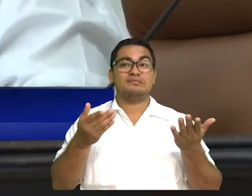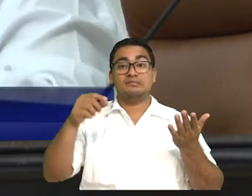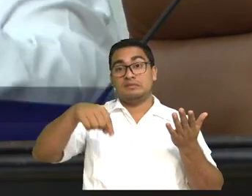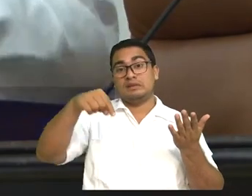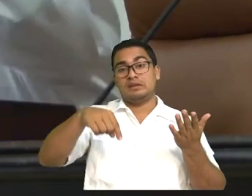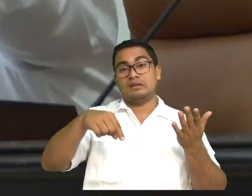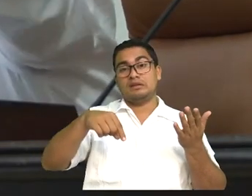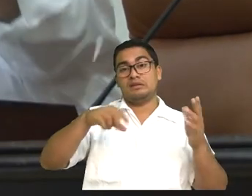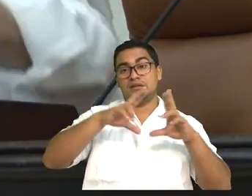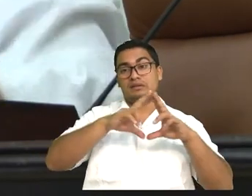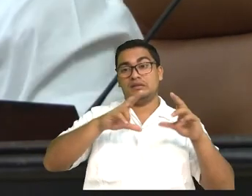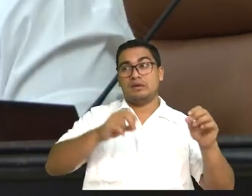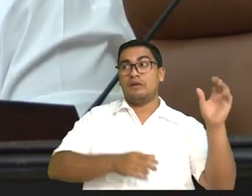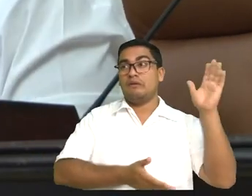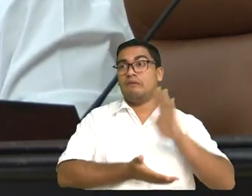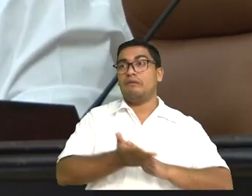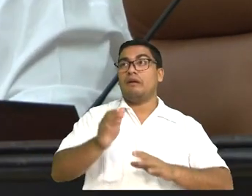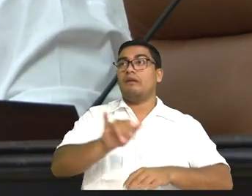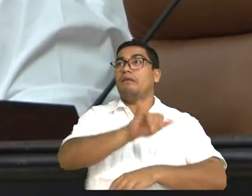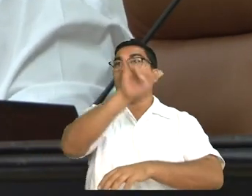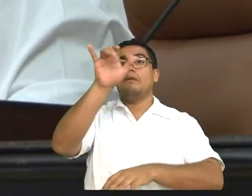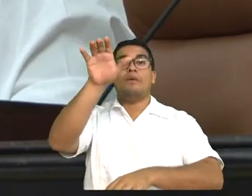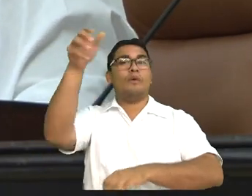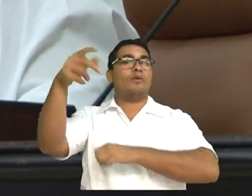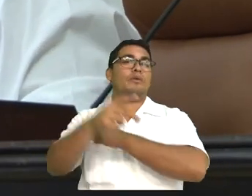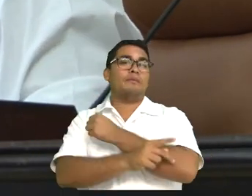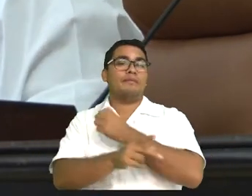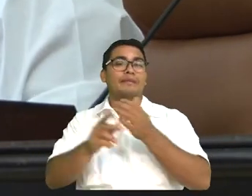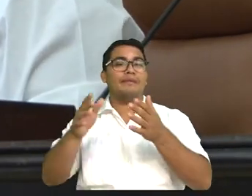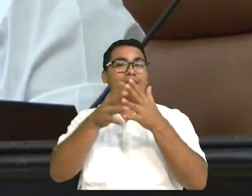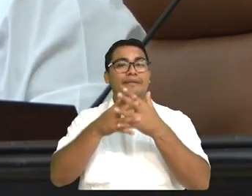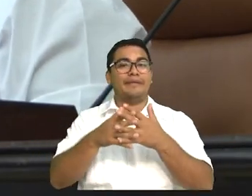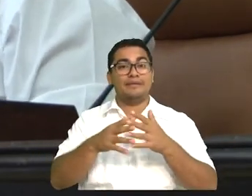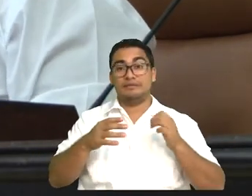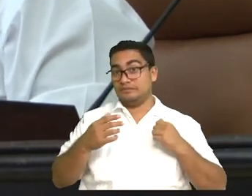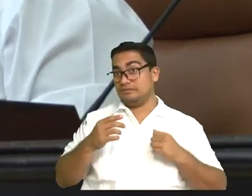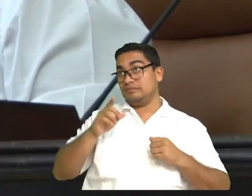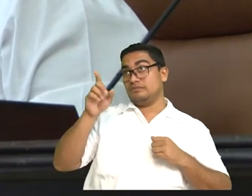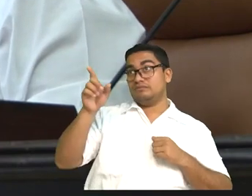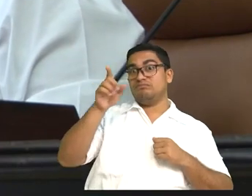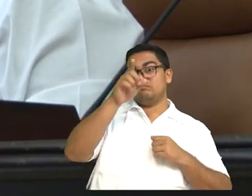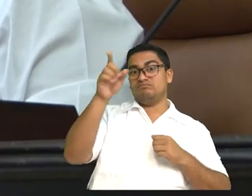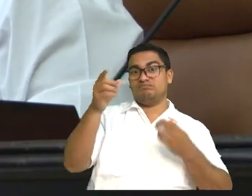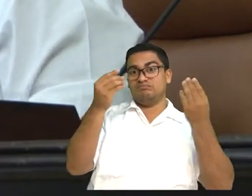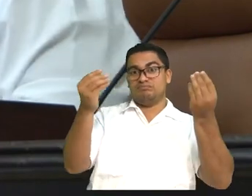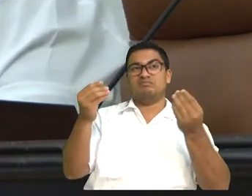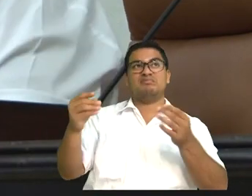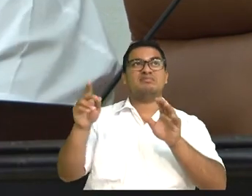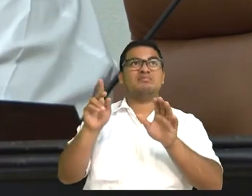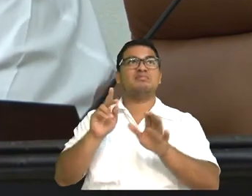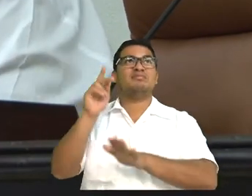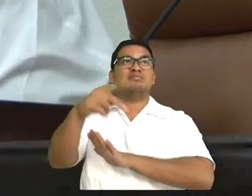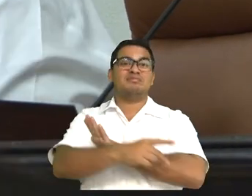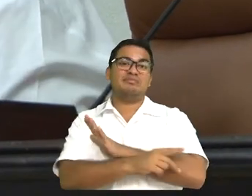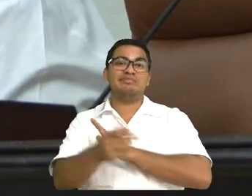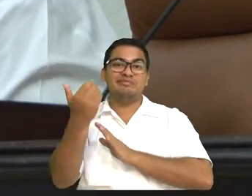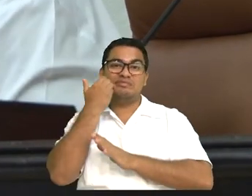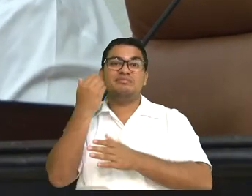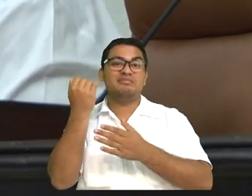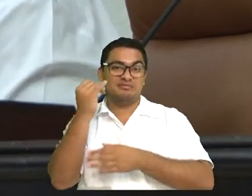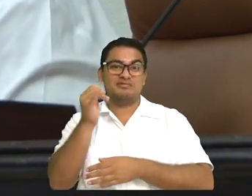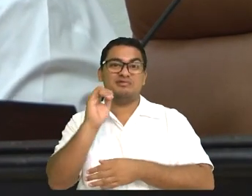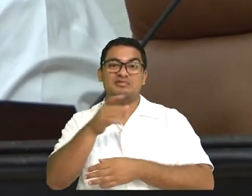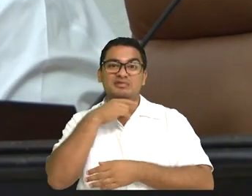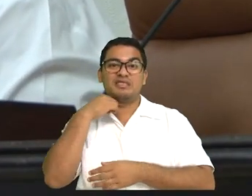cogía para Miami o cogía para otro lado, ahora no tienen de coger porque allá sí la agarran. Allá sí